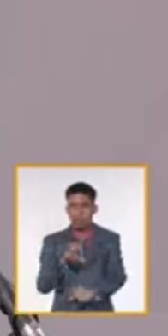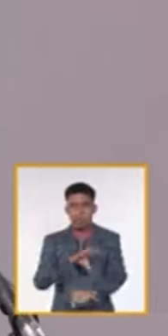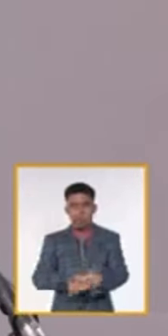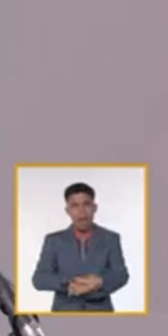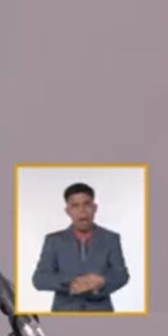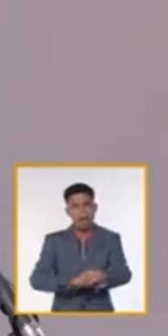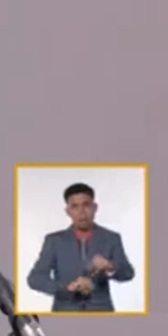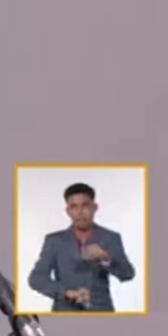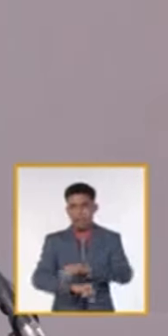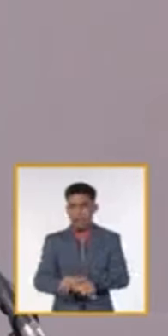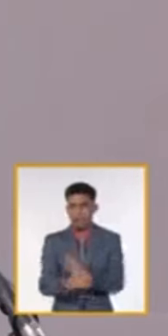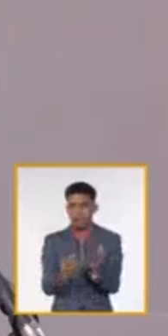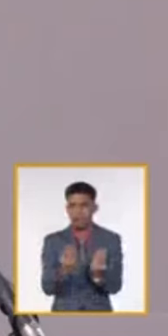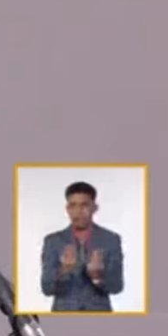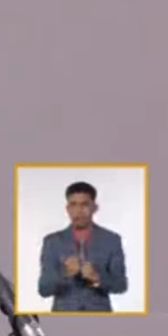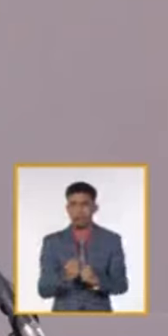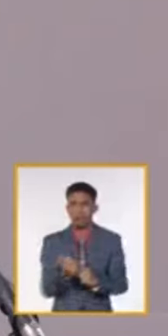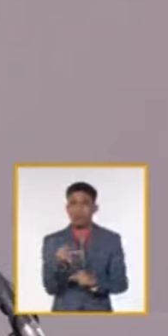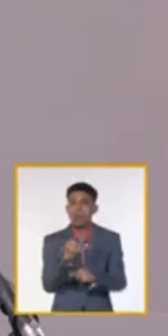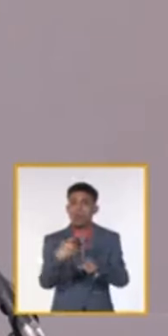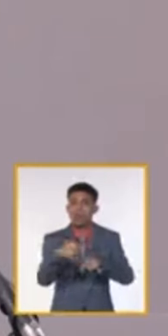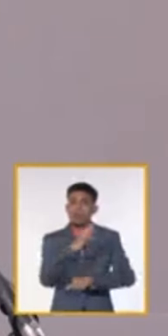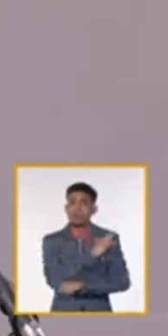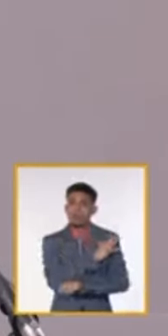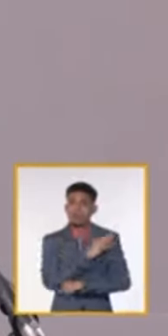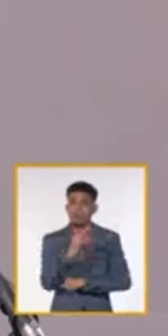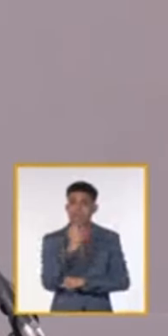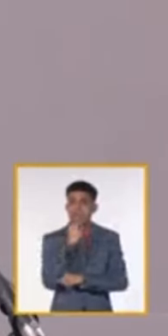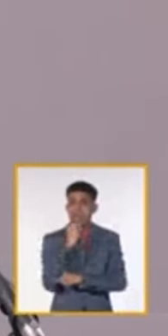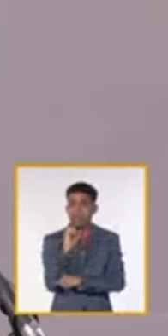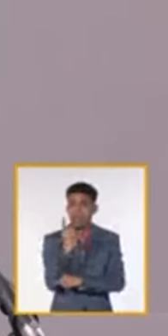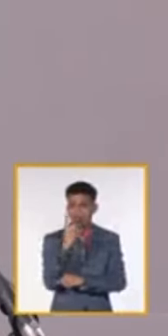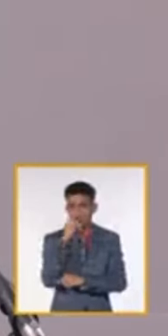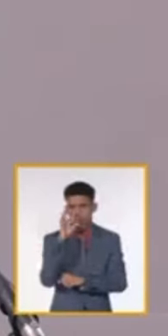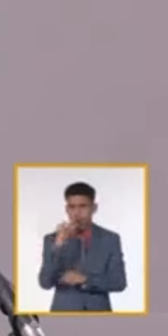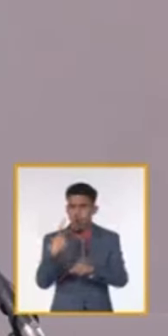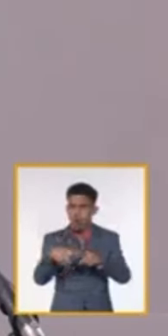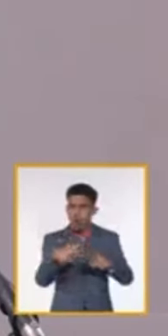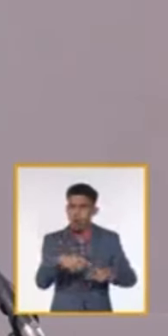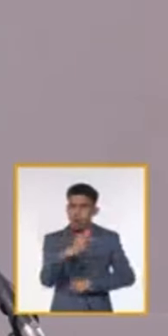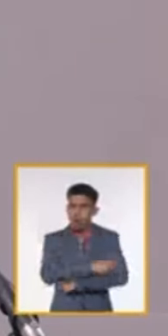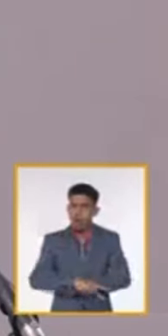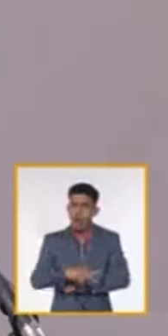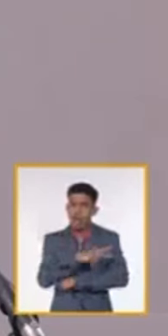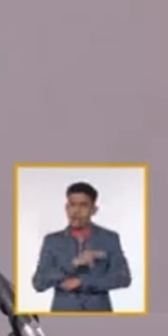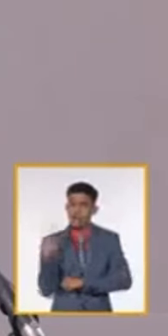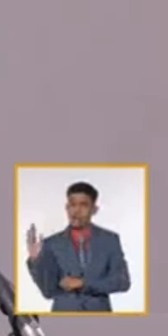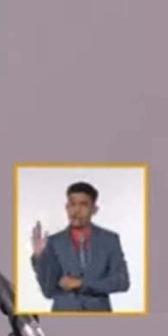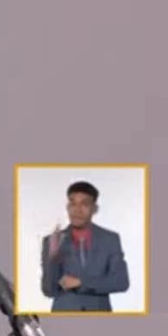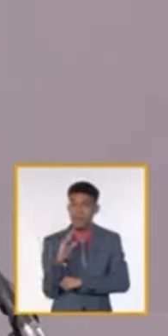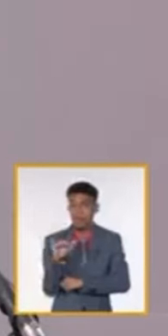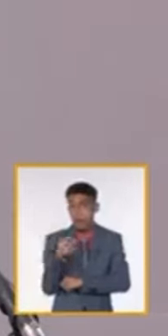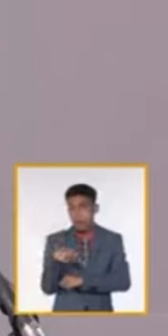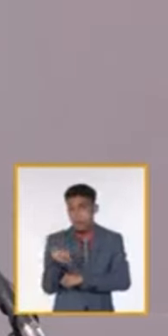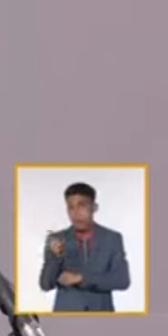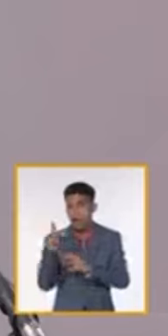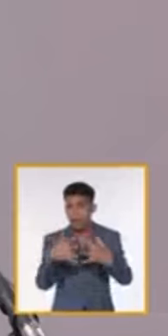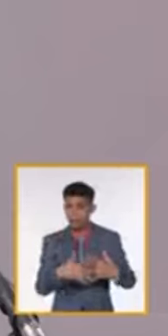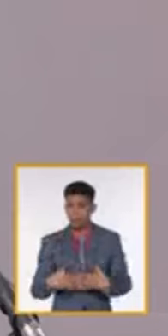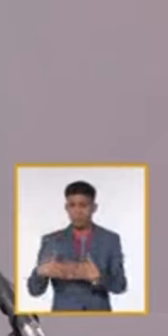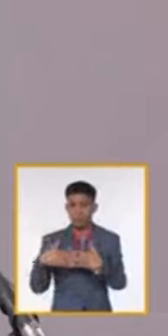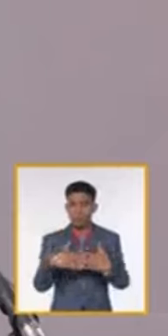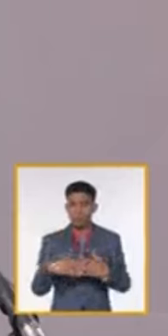no solamente de Israel, pero de otros países de la región, que vienen a denunciar el genocidio, han sido interrogados, en algunos